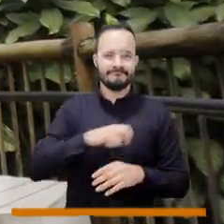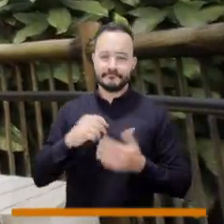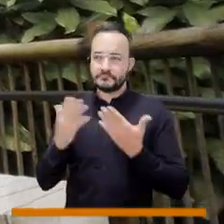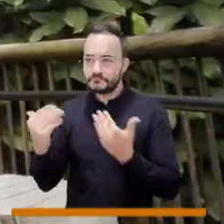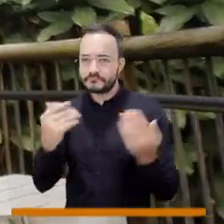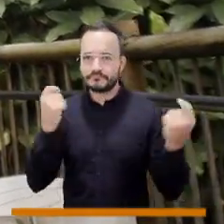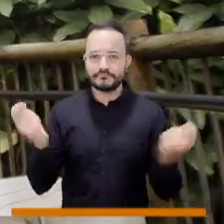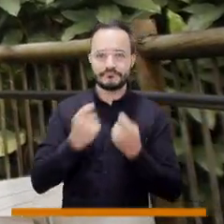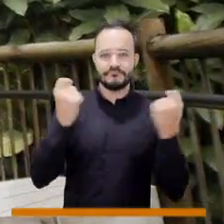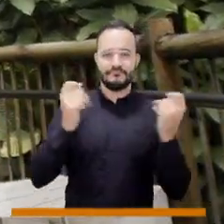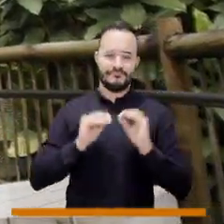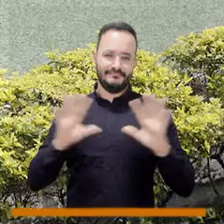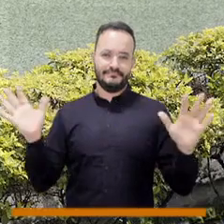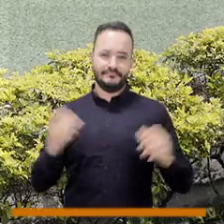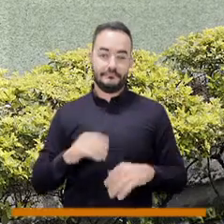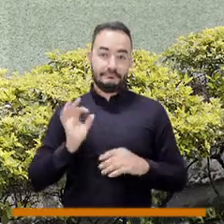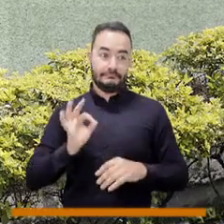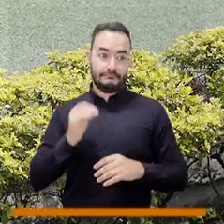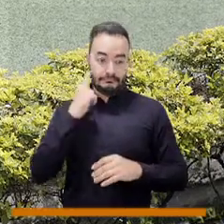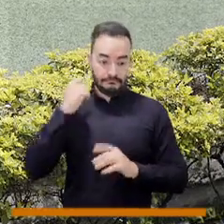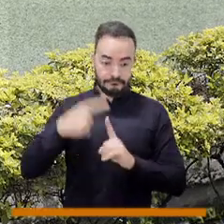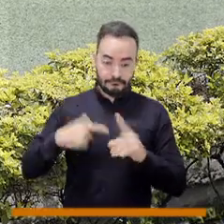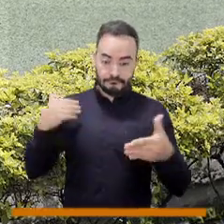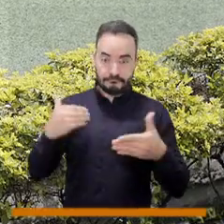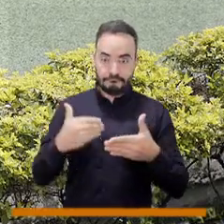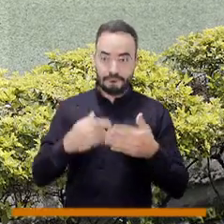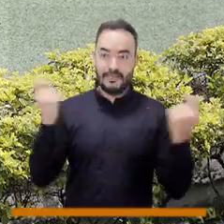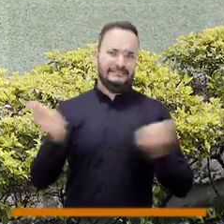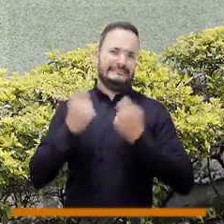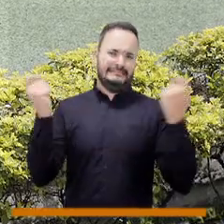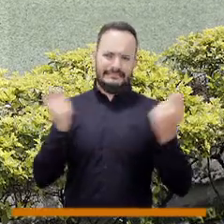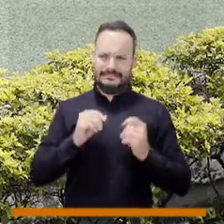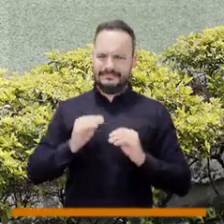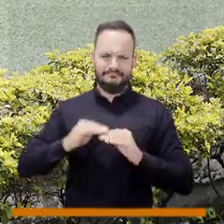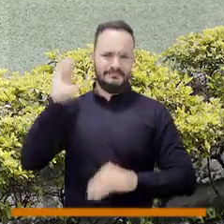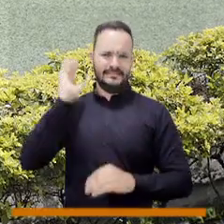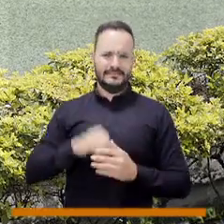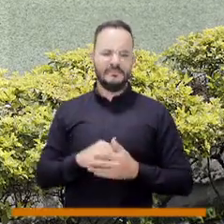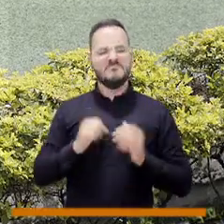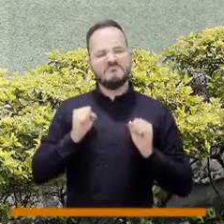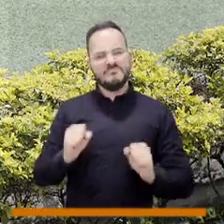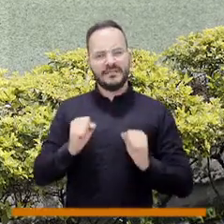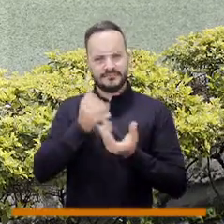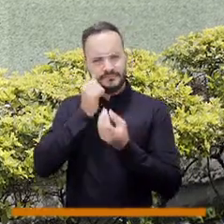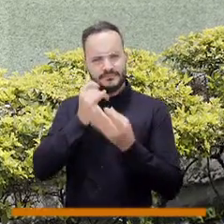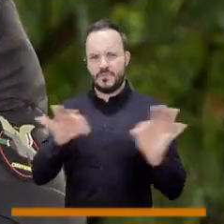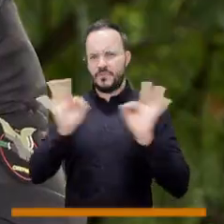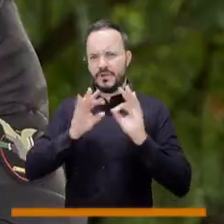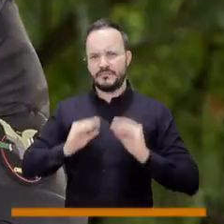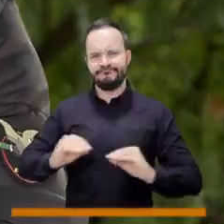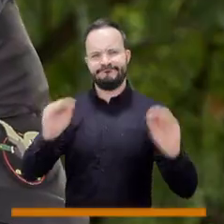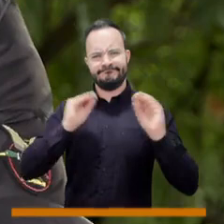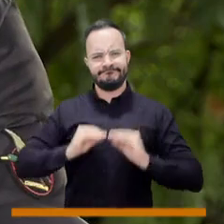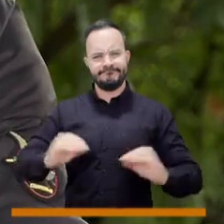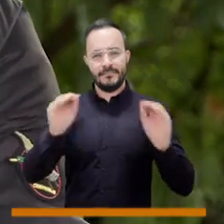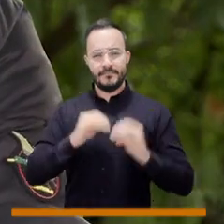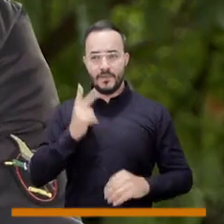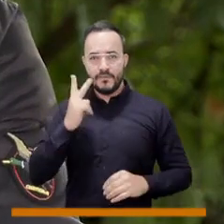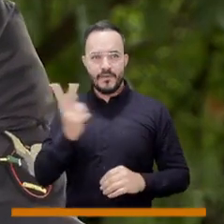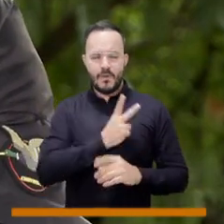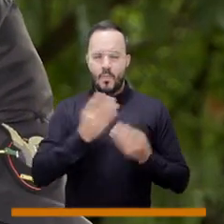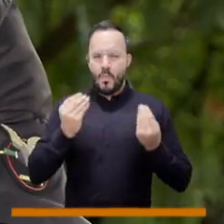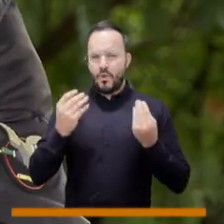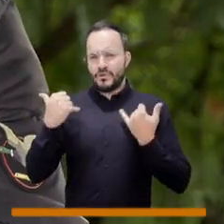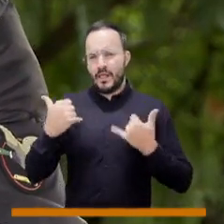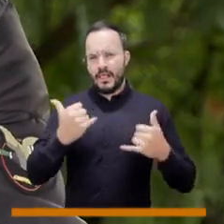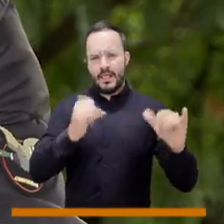pero en campaña el agite por supuesto es mayor. Yo siento que hay que abordarlo con mucha pedagogía porque estamos en una campaña donde hay demasiadas